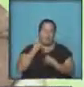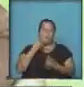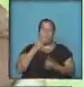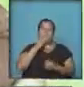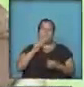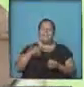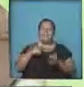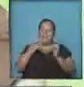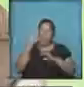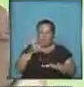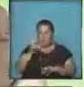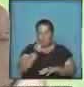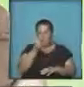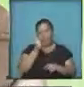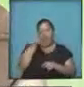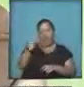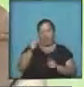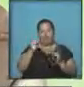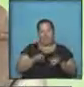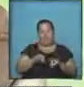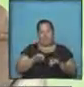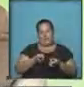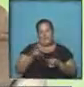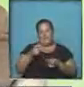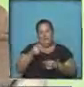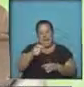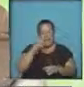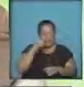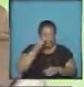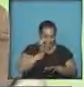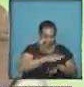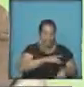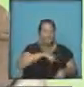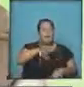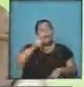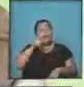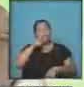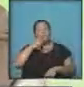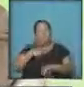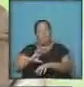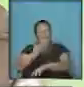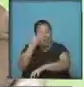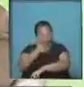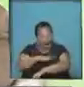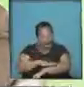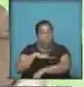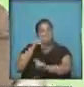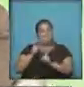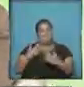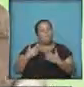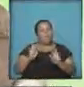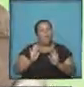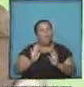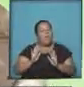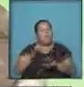ha quemado. Obvio. Para prevenir también los tumores de piel. Y sobre todo quien se ha quemado puede tener también